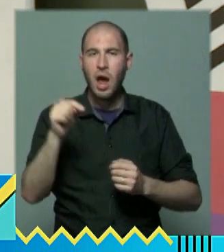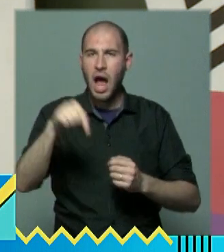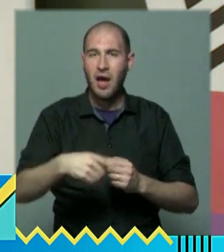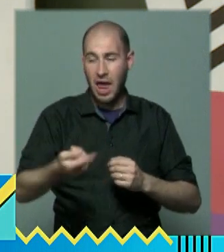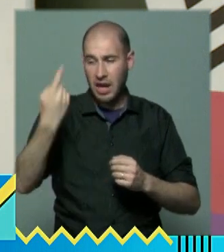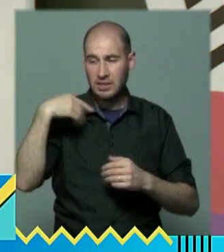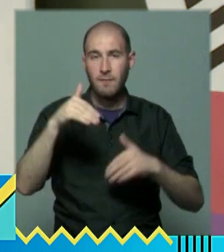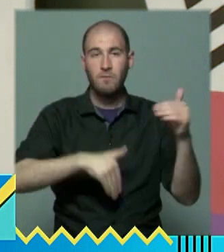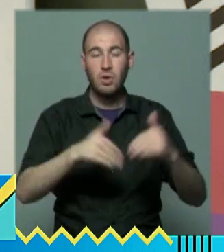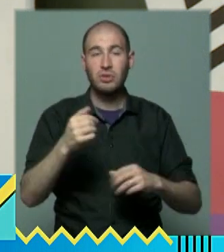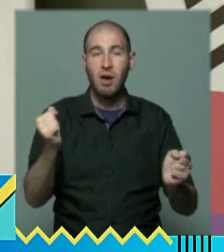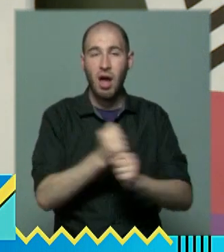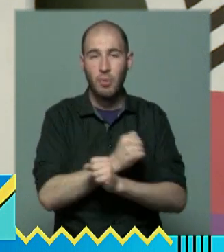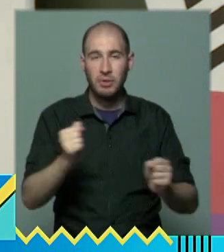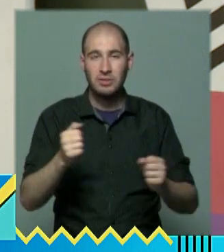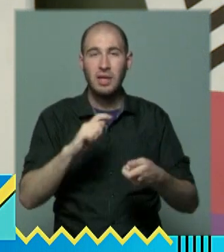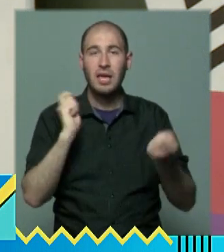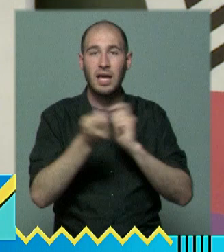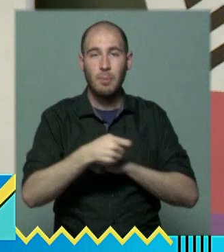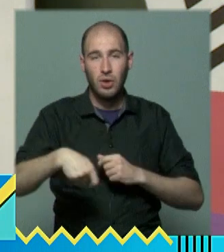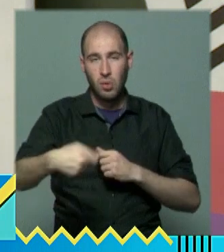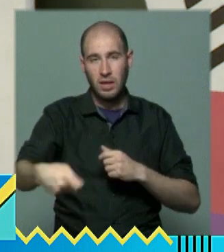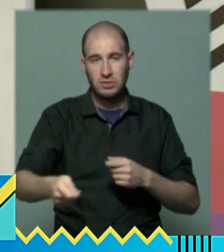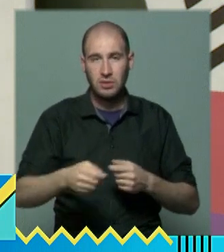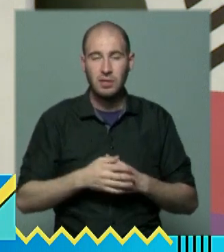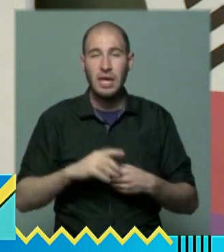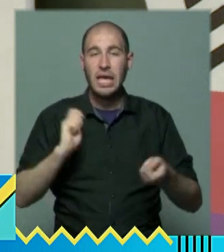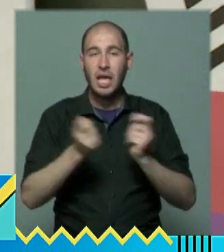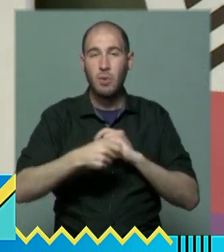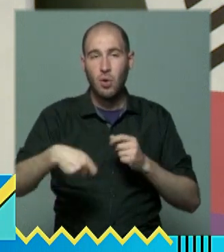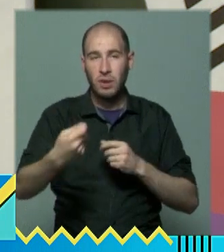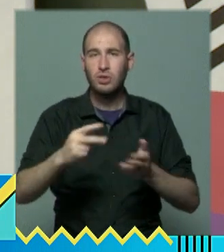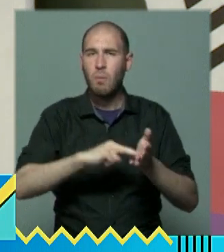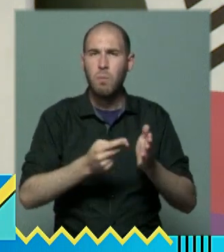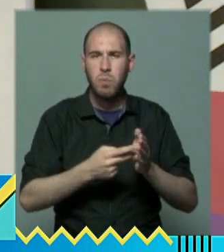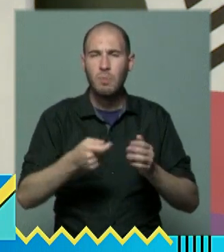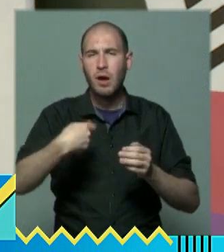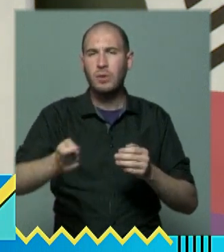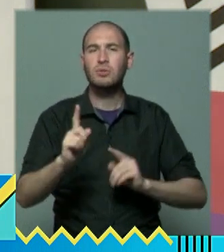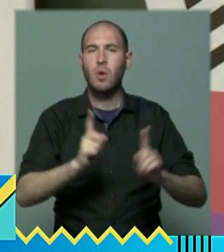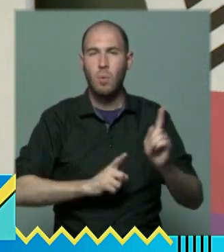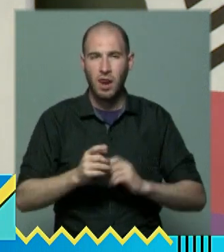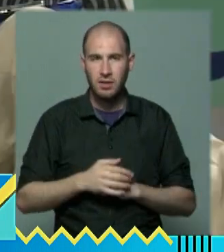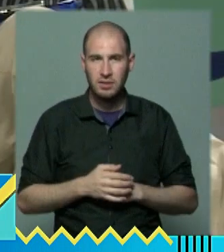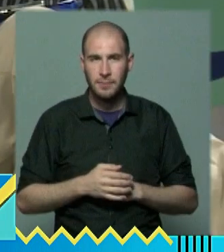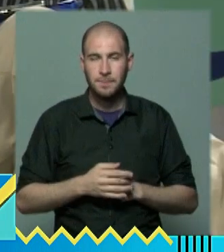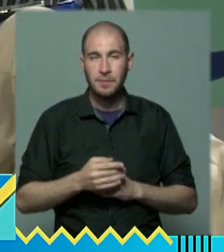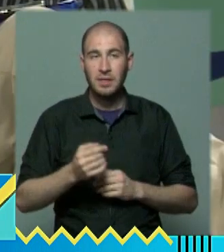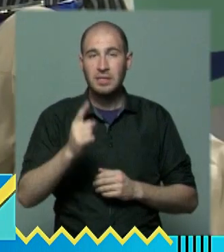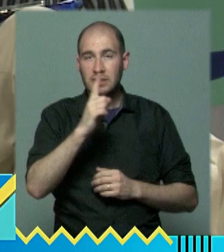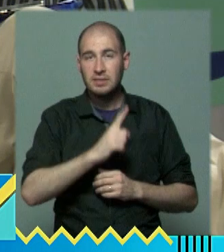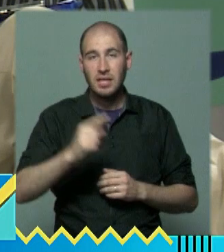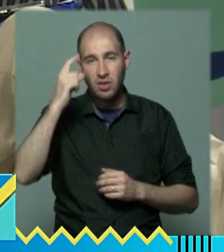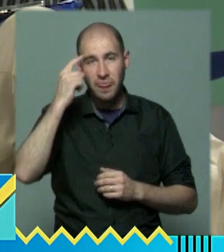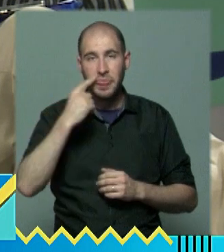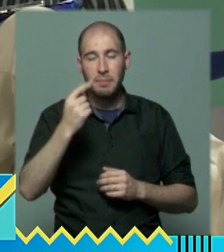día de ayer, se votó la media sanción de la reforma previsional. La reforma previsional, el nudo de la reforma previsional es arrebatarle 110.000